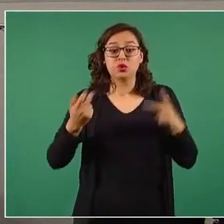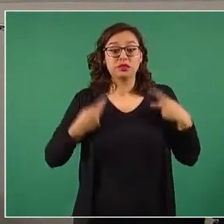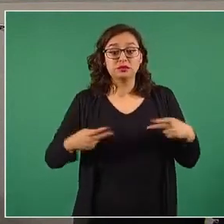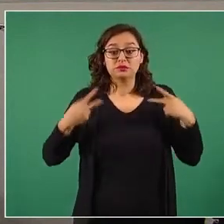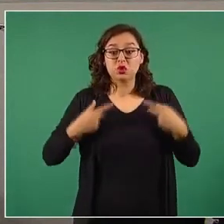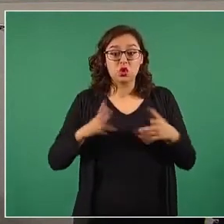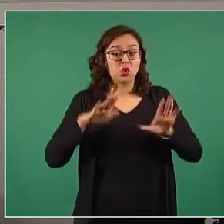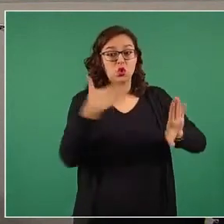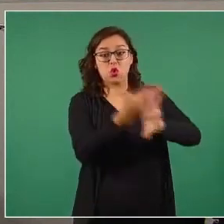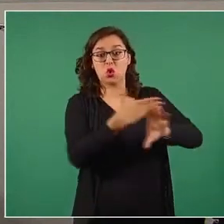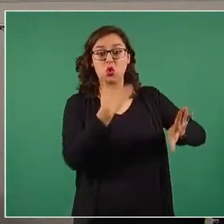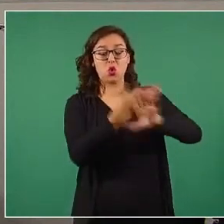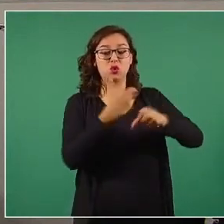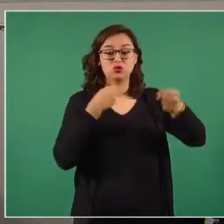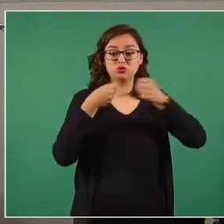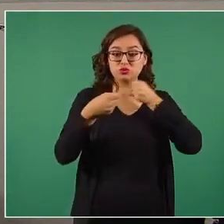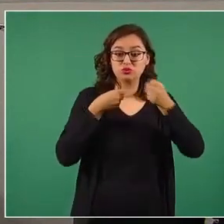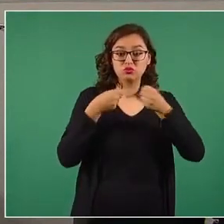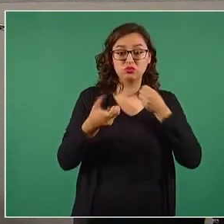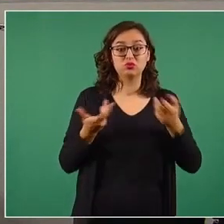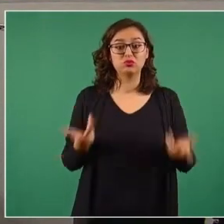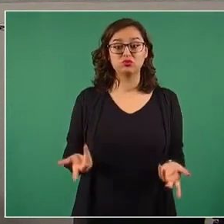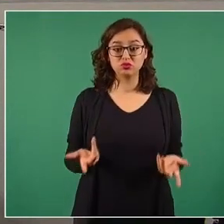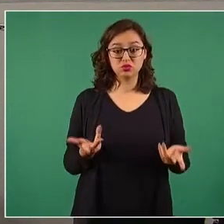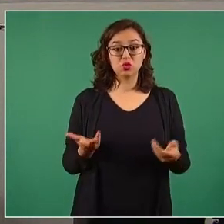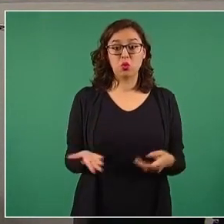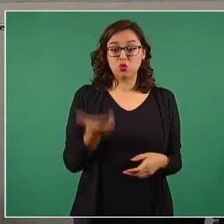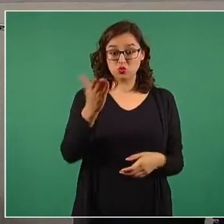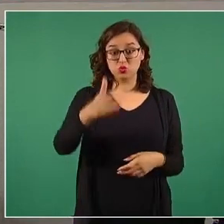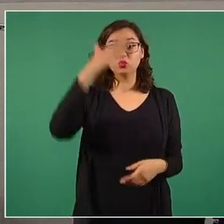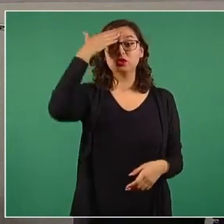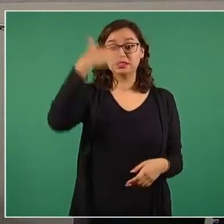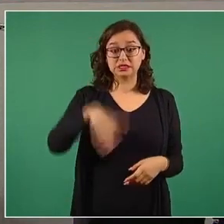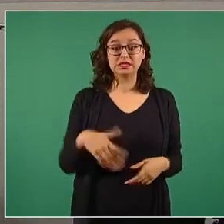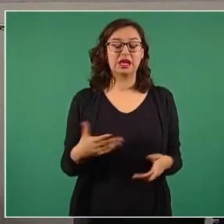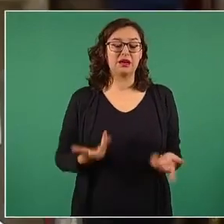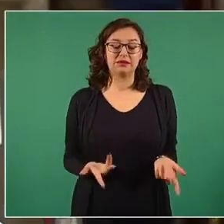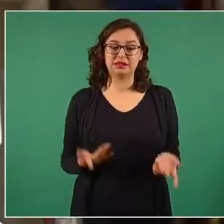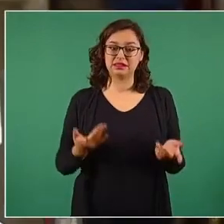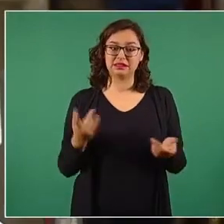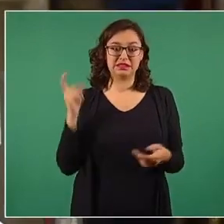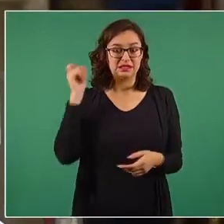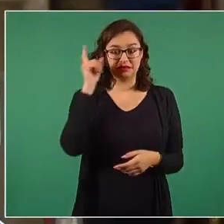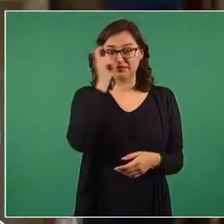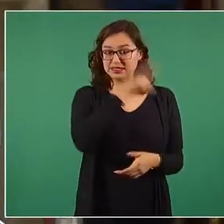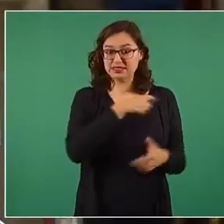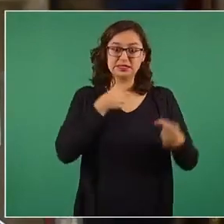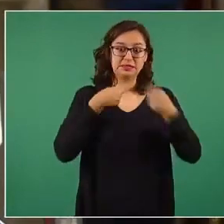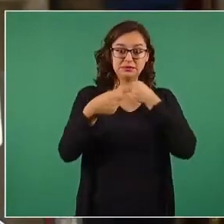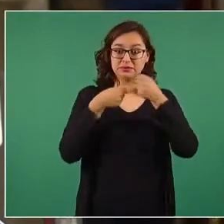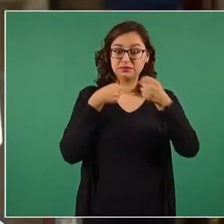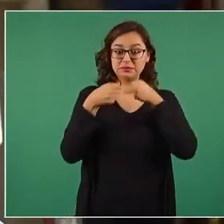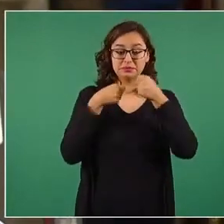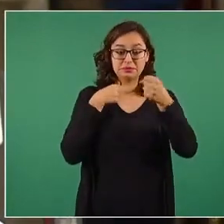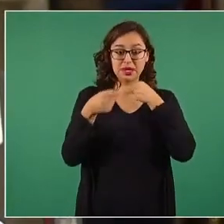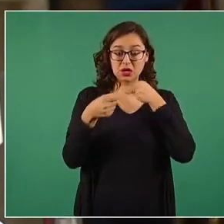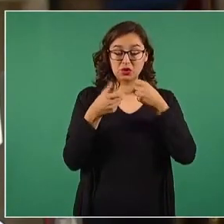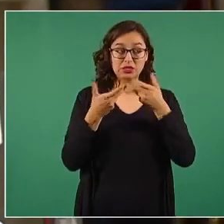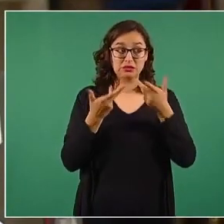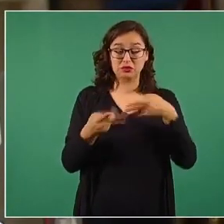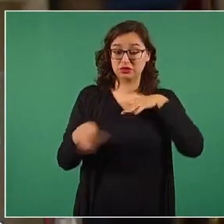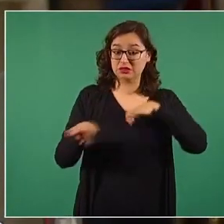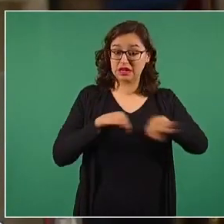de cuestionar, de atacar, de por sí. Usted sabe que el periodismo es una de las, pues ahora, de